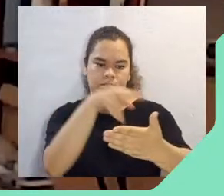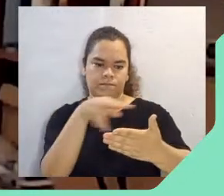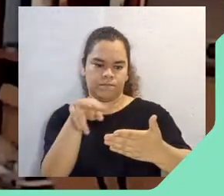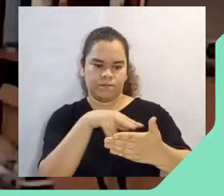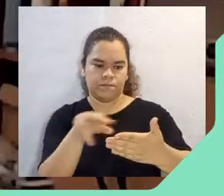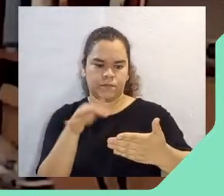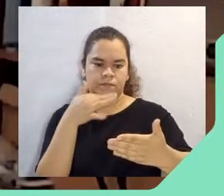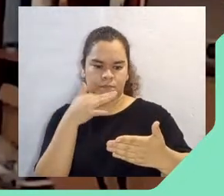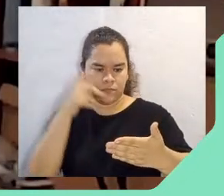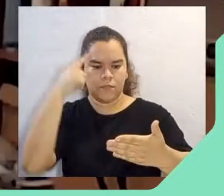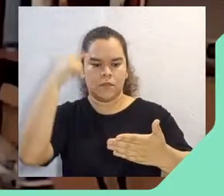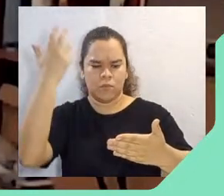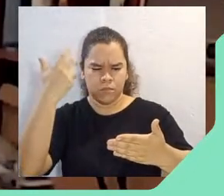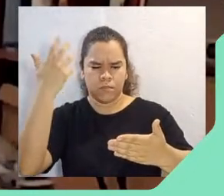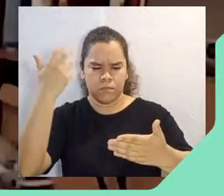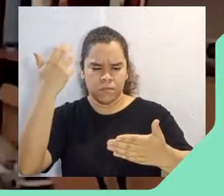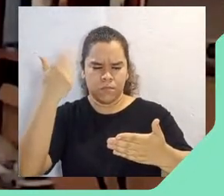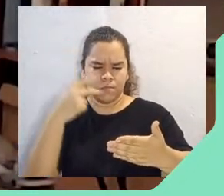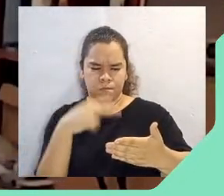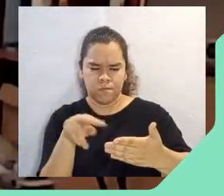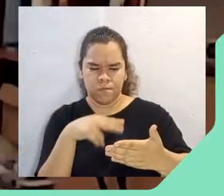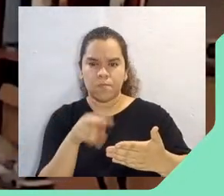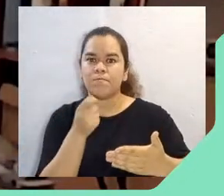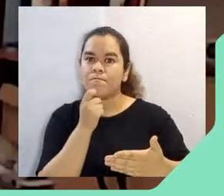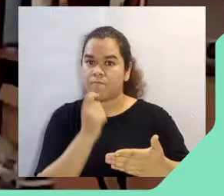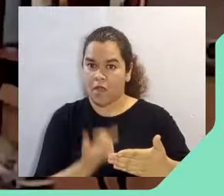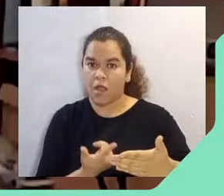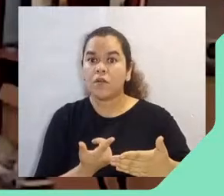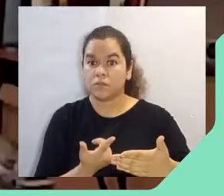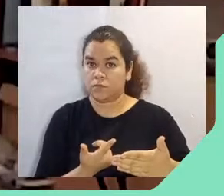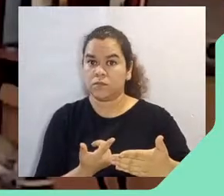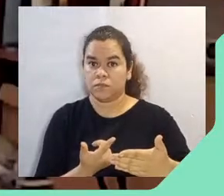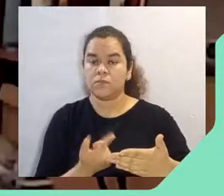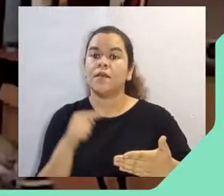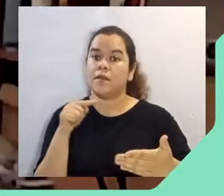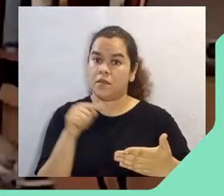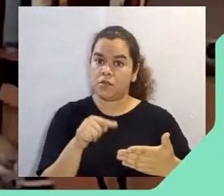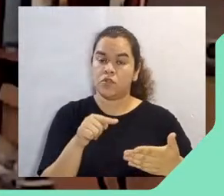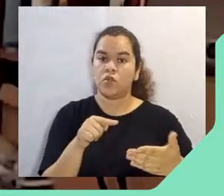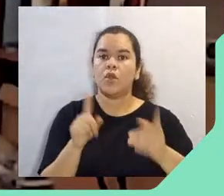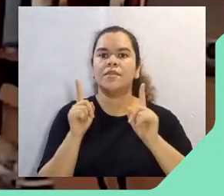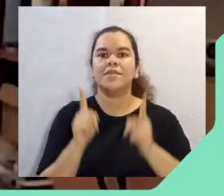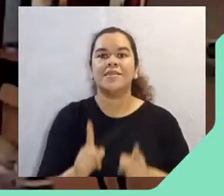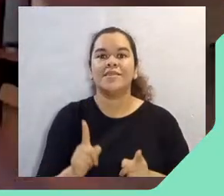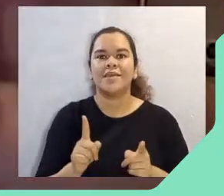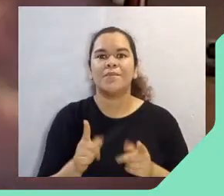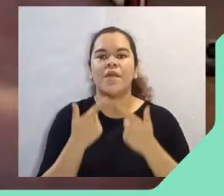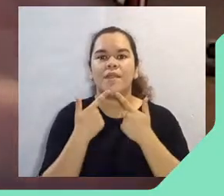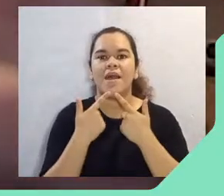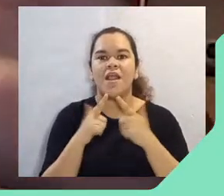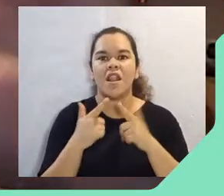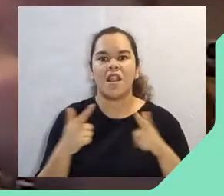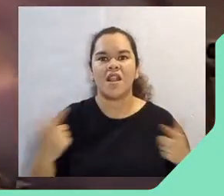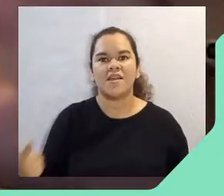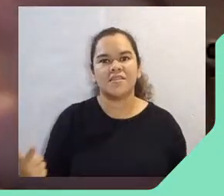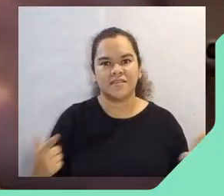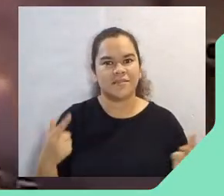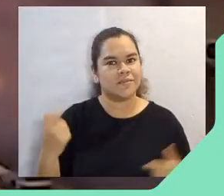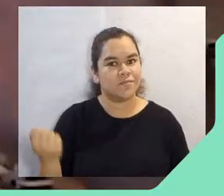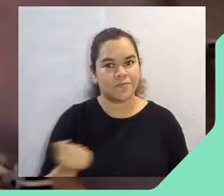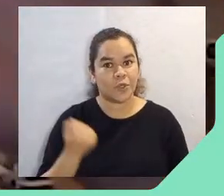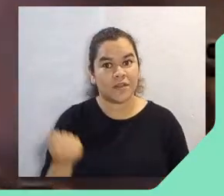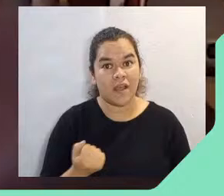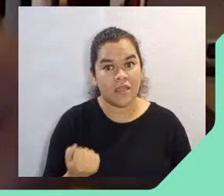sepan leer e interpretar texto, y en esto la literatura ayuda muchísimo, porque la literatura, al no